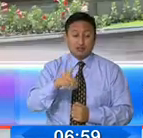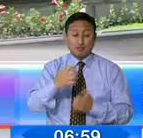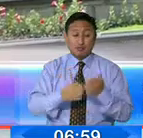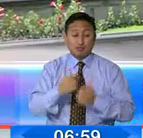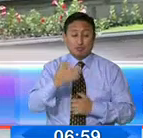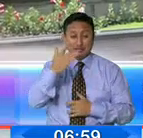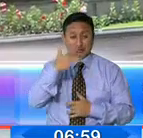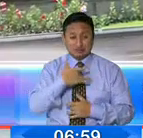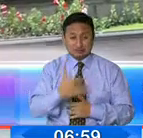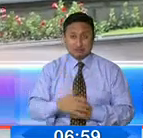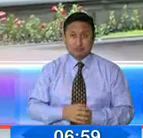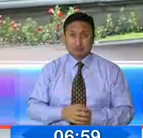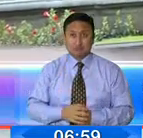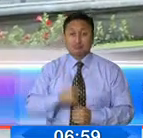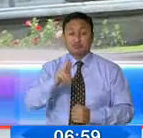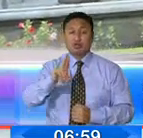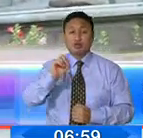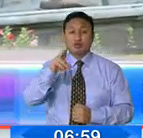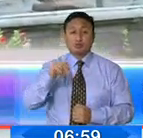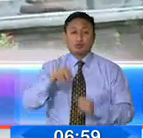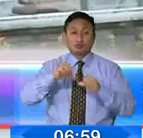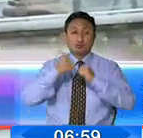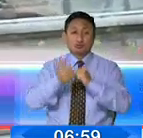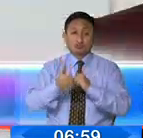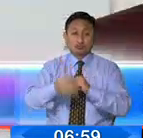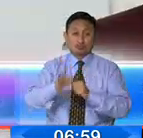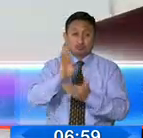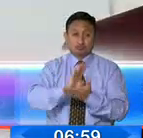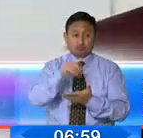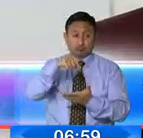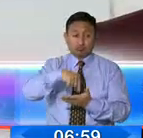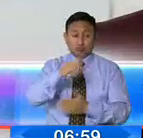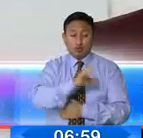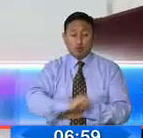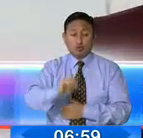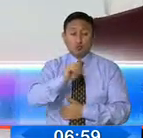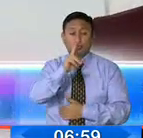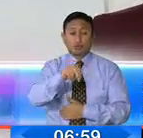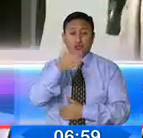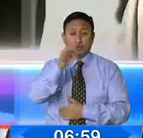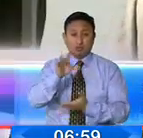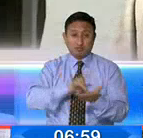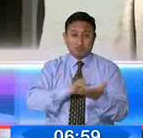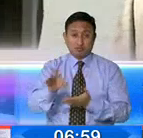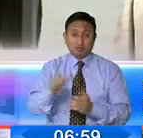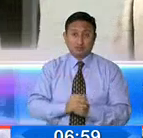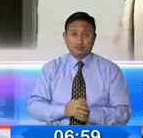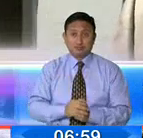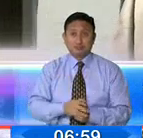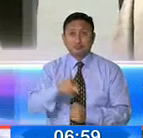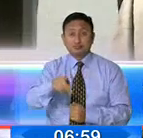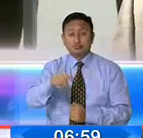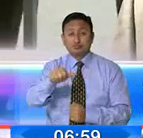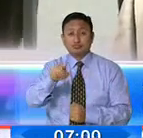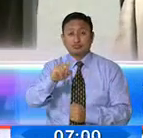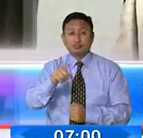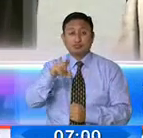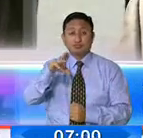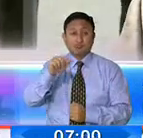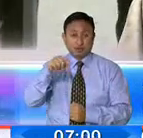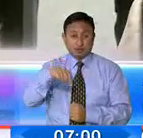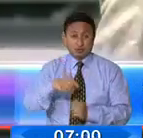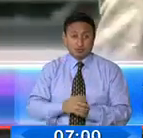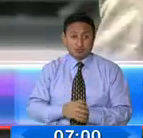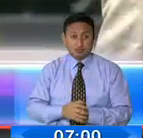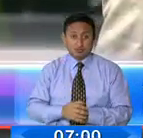salud. María Paula Romo, tras ser censurada por la Asamblea luego de las protestas de octubre del 2019. Patricio Pazmiño, quien abandonó la cartera de